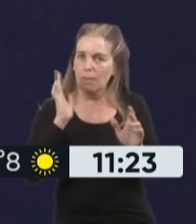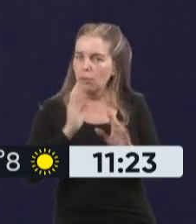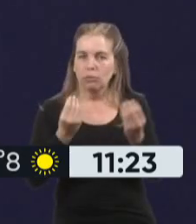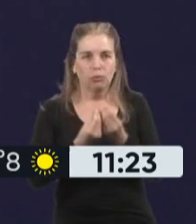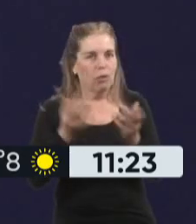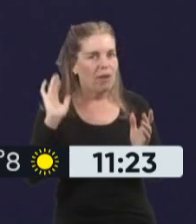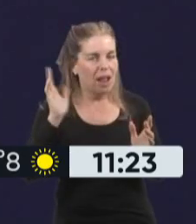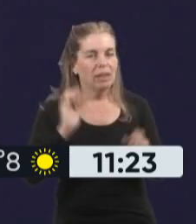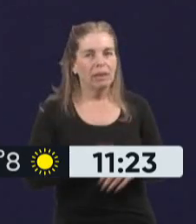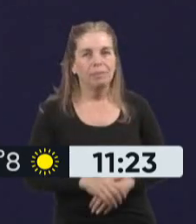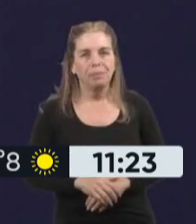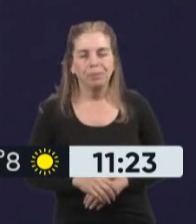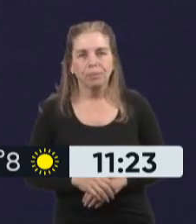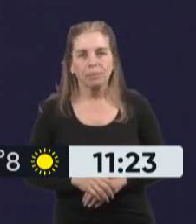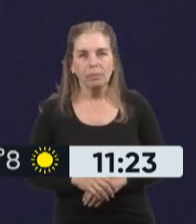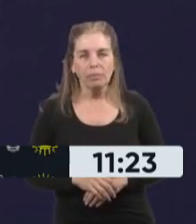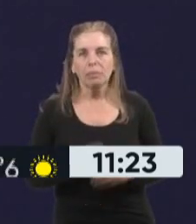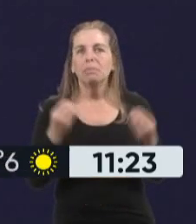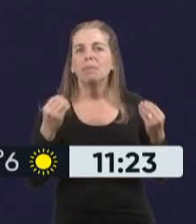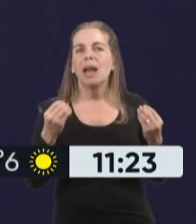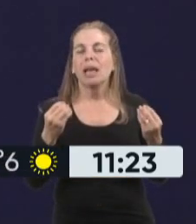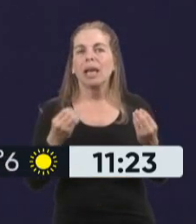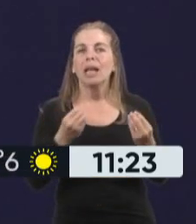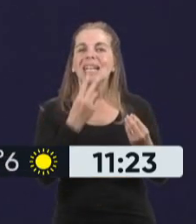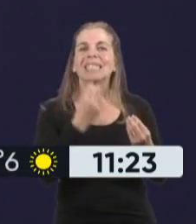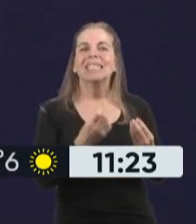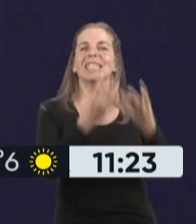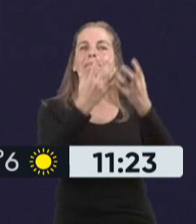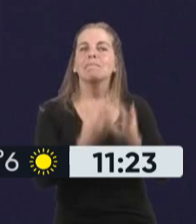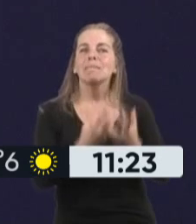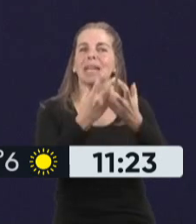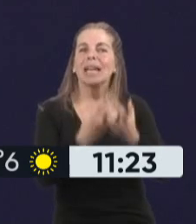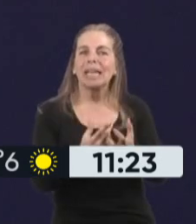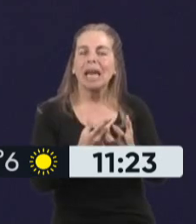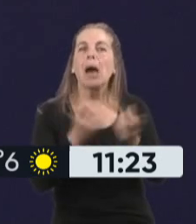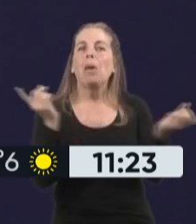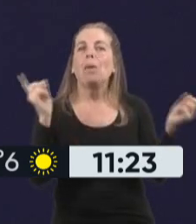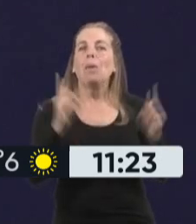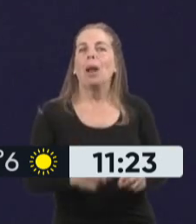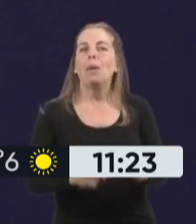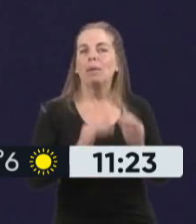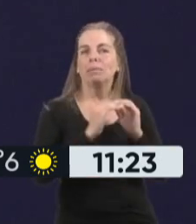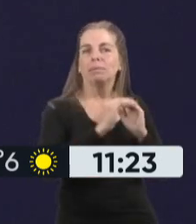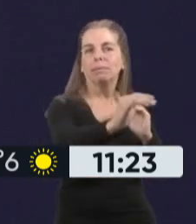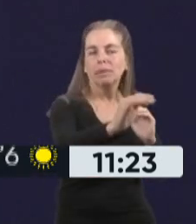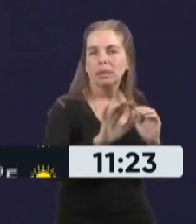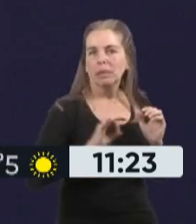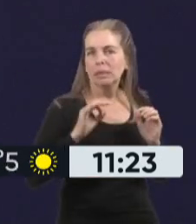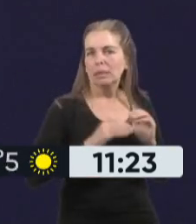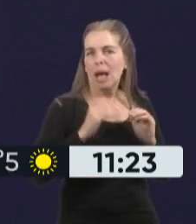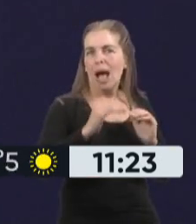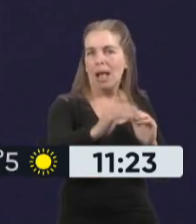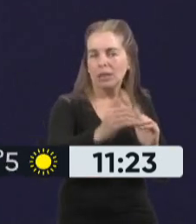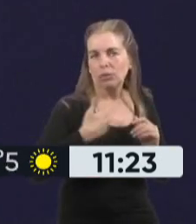trabajo por delante para que el sistema energético vuelva a ser vuelva a ser sostenible en el tiempo, ¿no? Que no lo